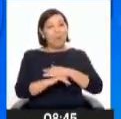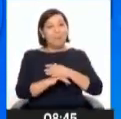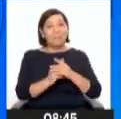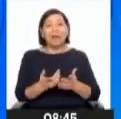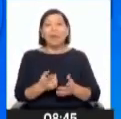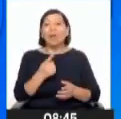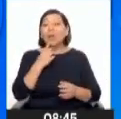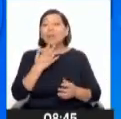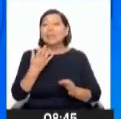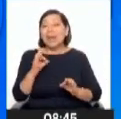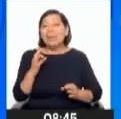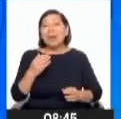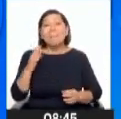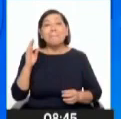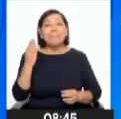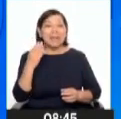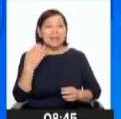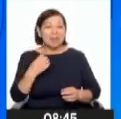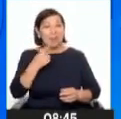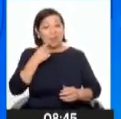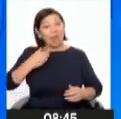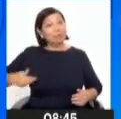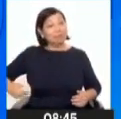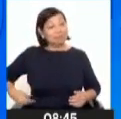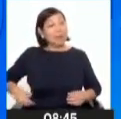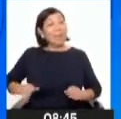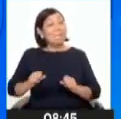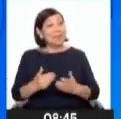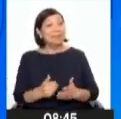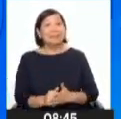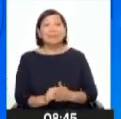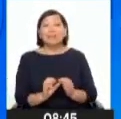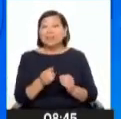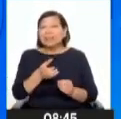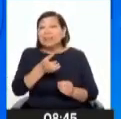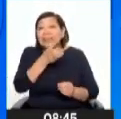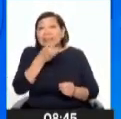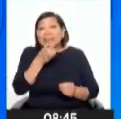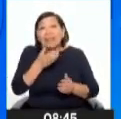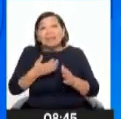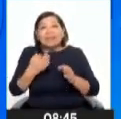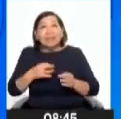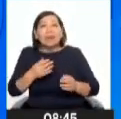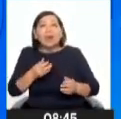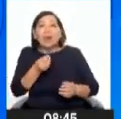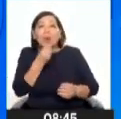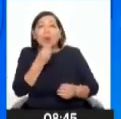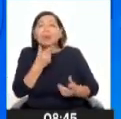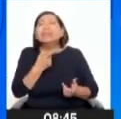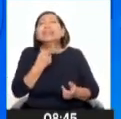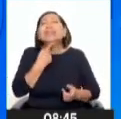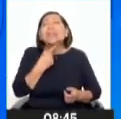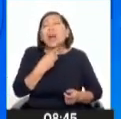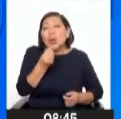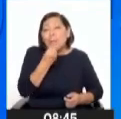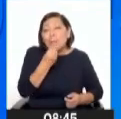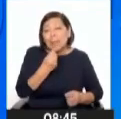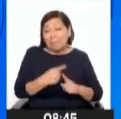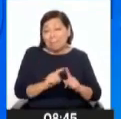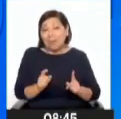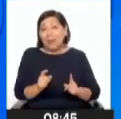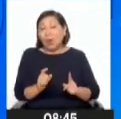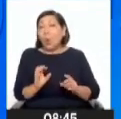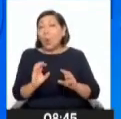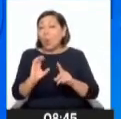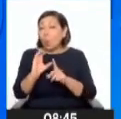cerveza es diurética, o sea, hace bien a los riñones también. Entonces, obviamente, tomamos nuestra cervecita y nos da ganas de comer algo, ¿no? Nosotros somos